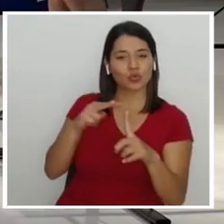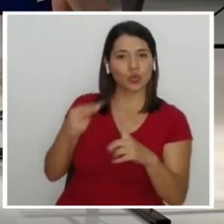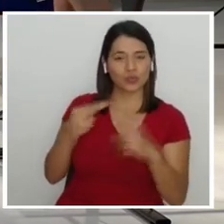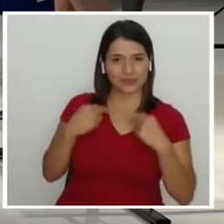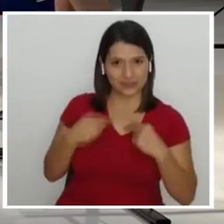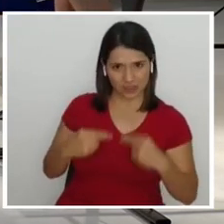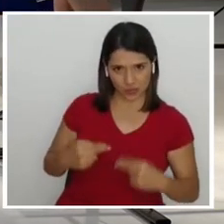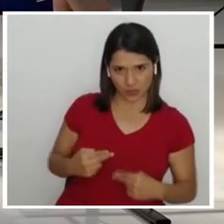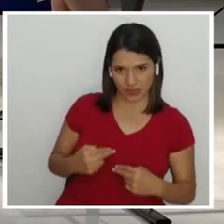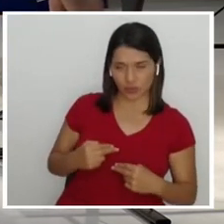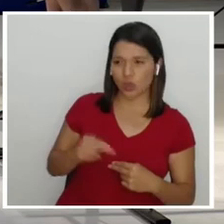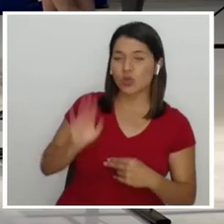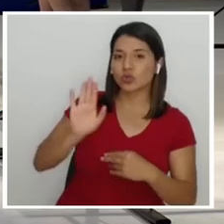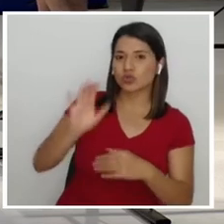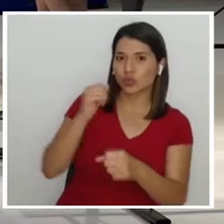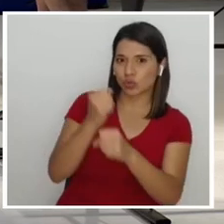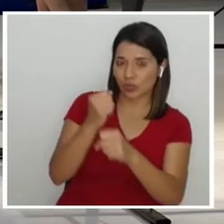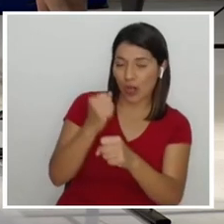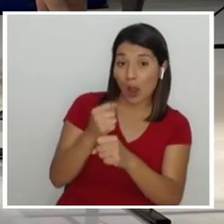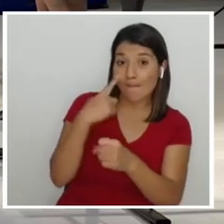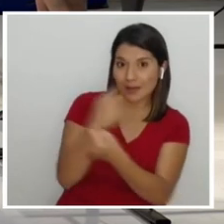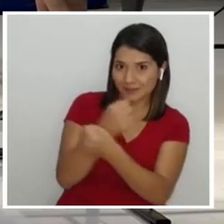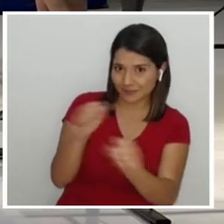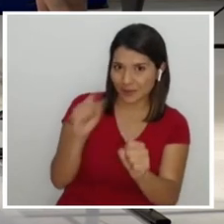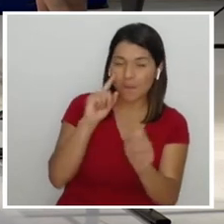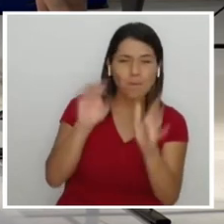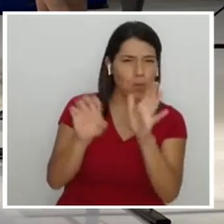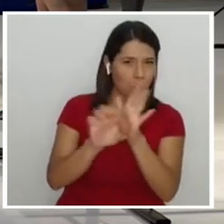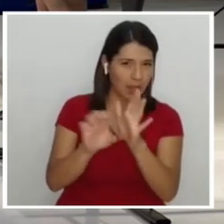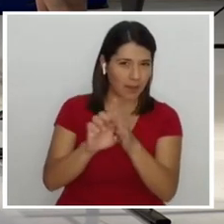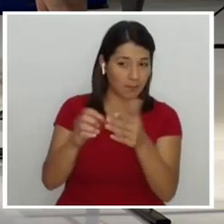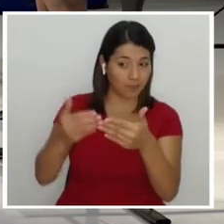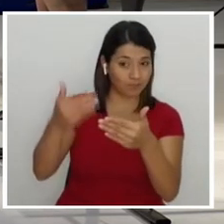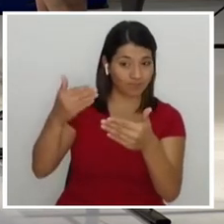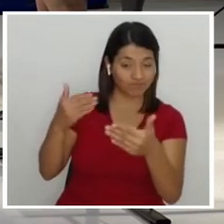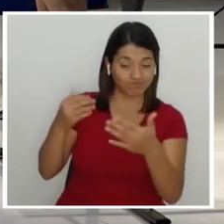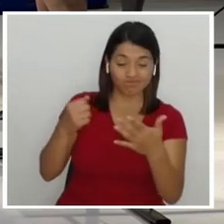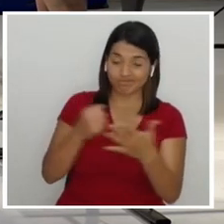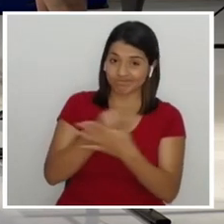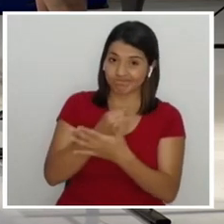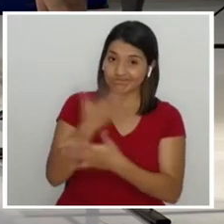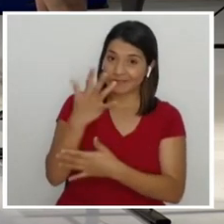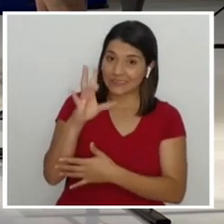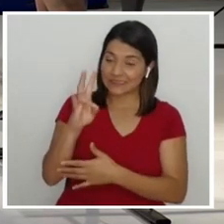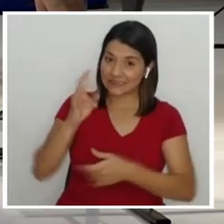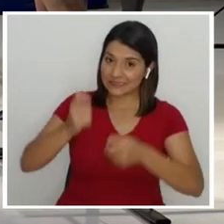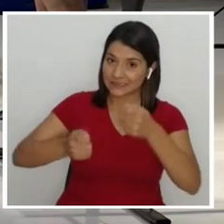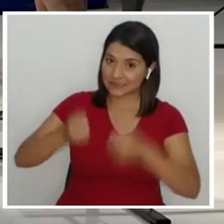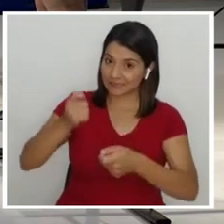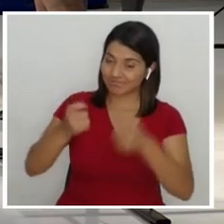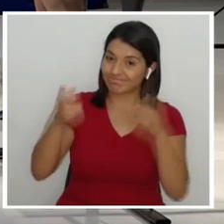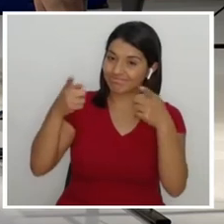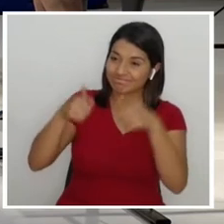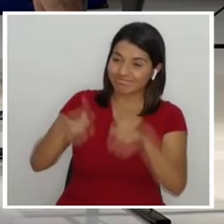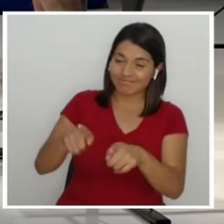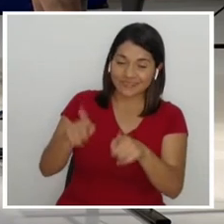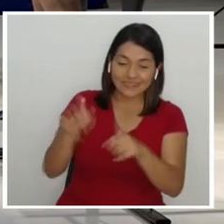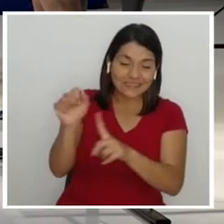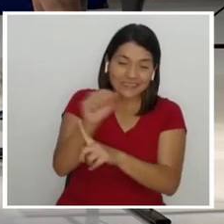Por ejemplo, lamentablemente el pasado 17 de septiembre ocurrió una de las tragedias más lamentables en nuestro